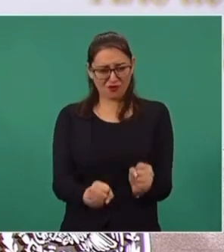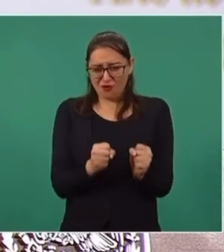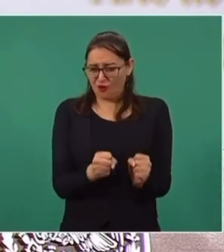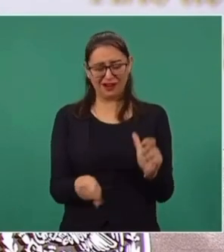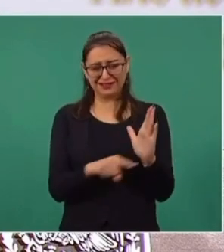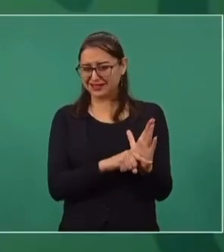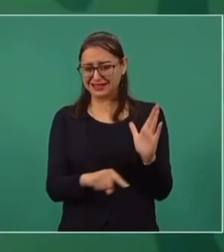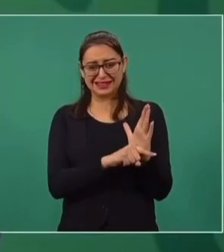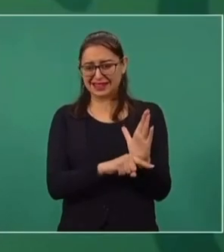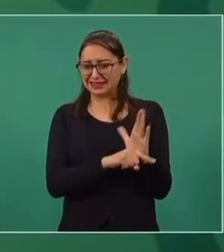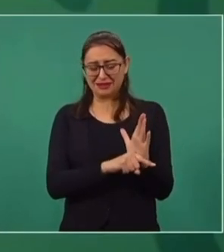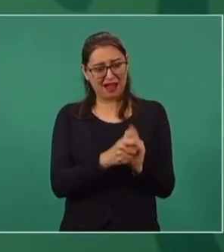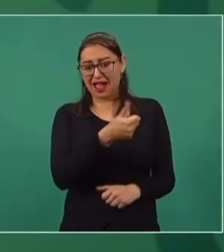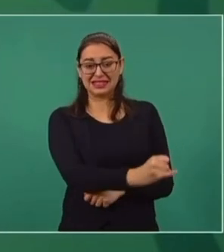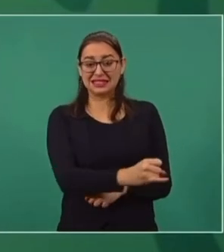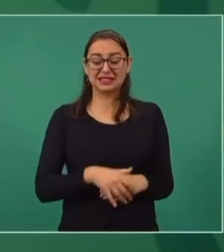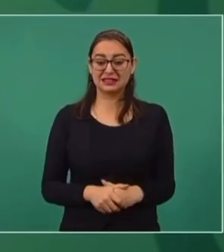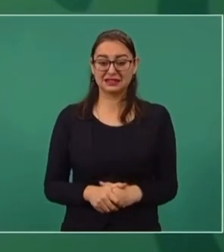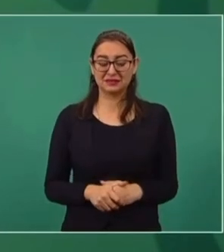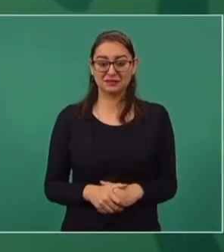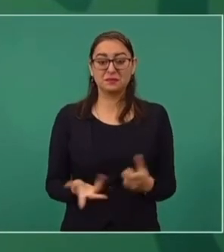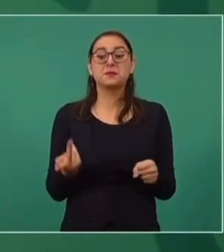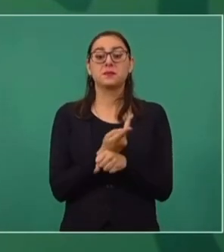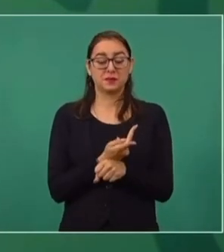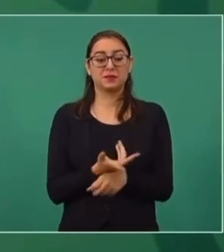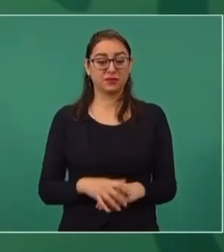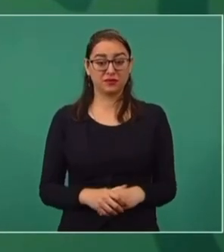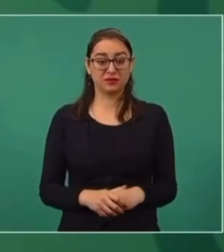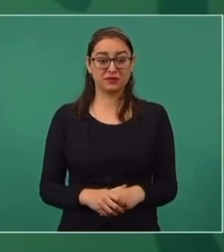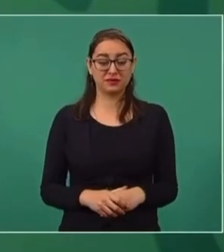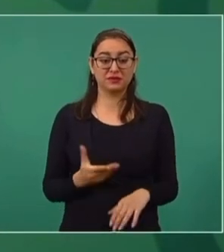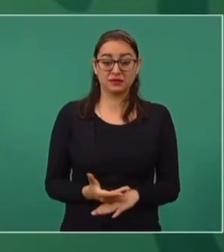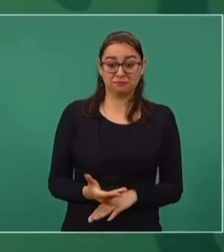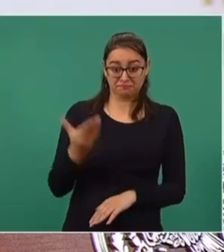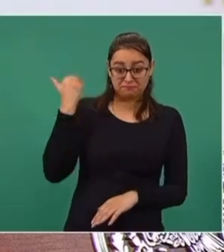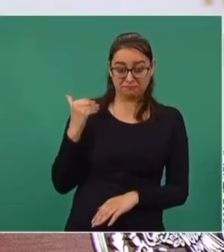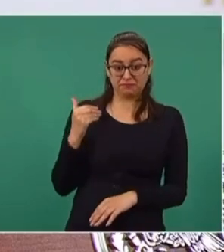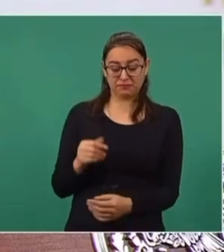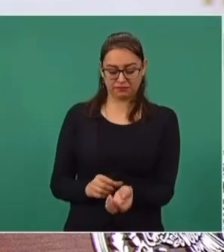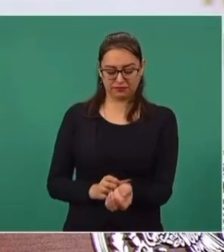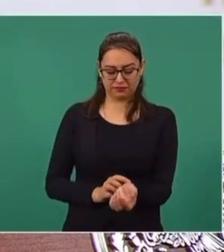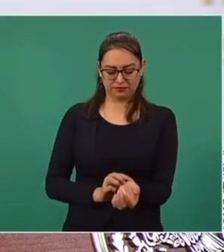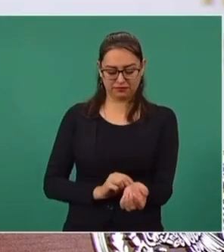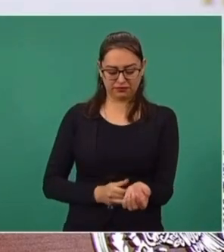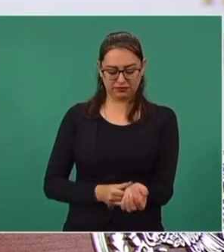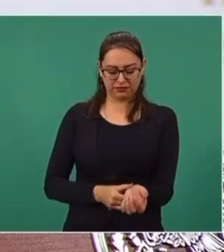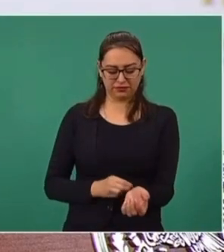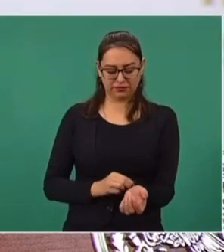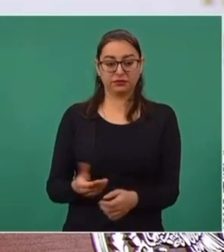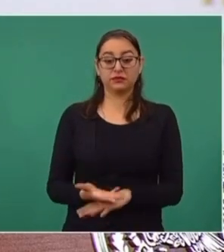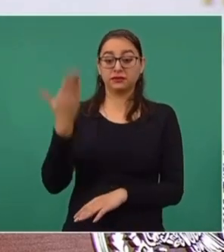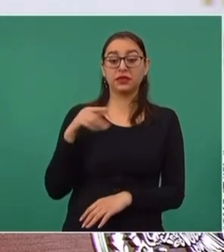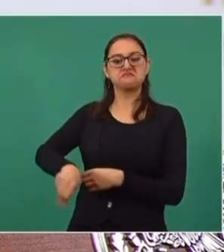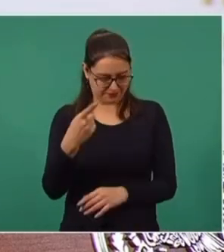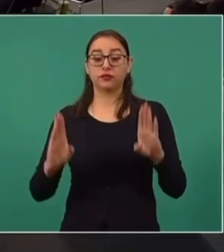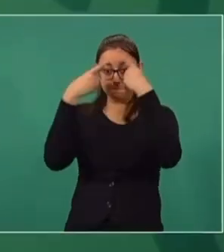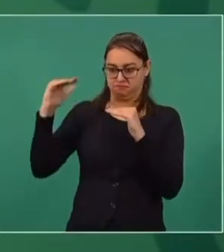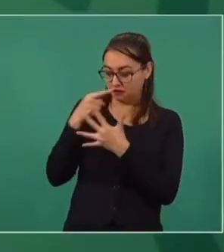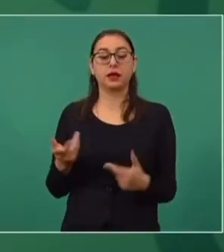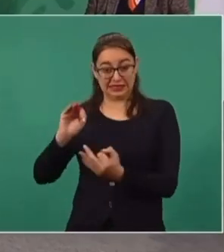Ustedes saben que no votaron por los ascensos de los oficiales del Ejército.